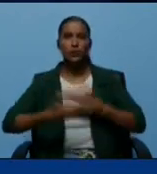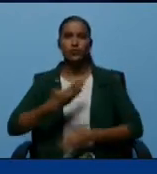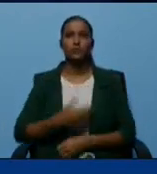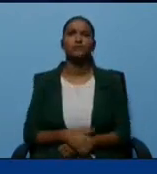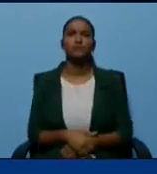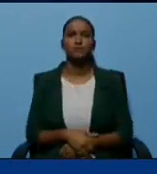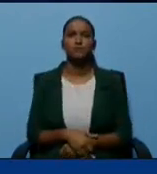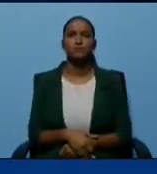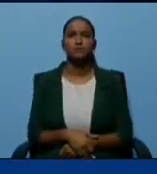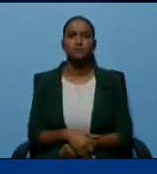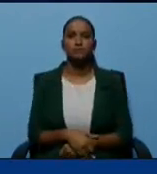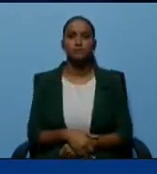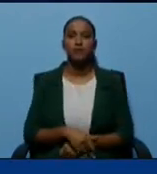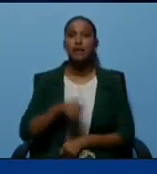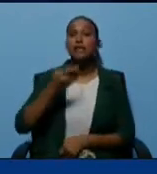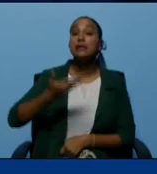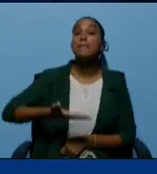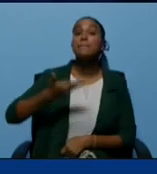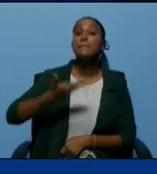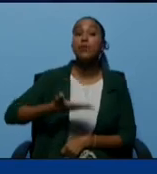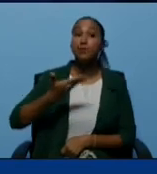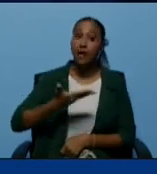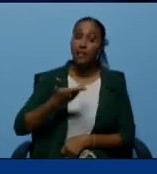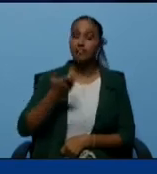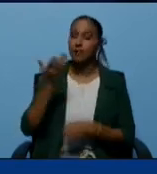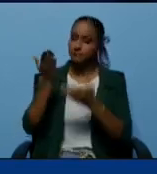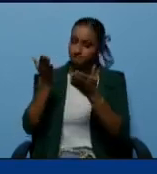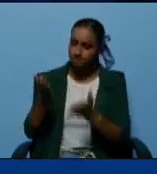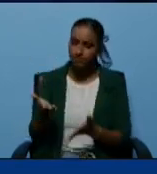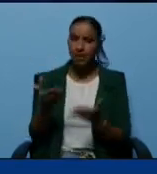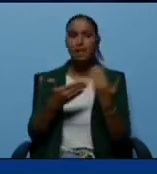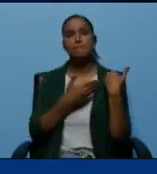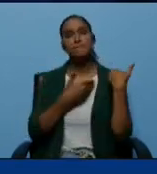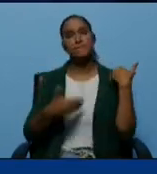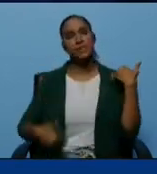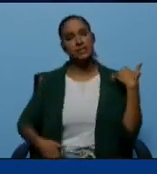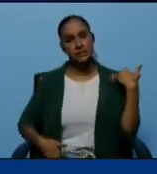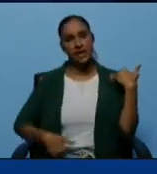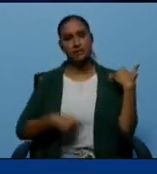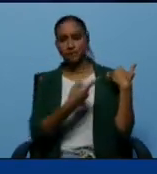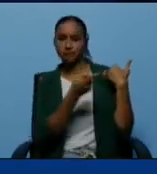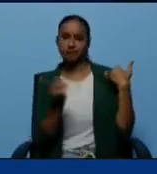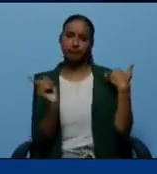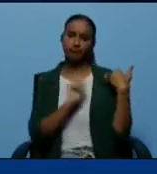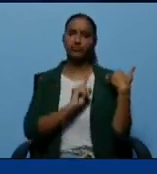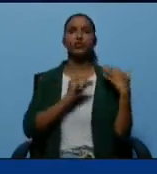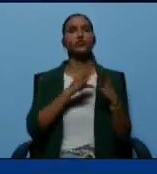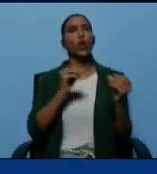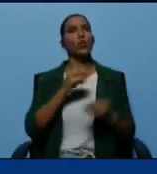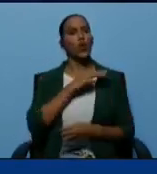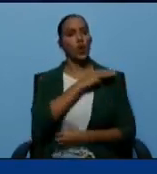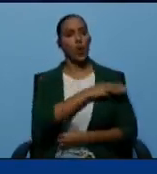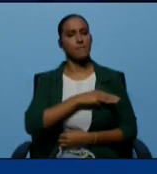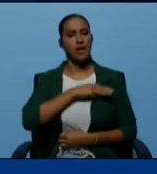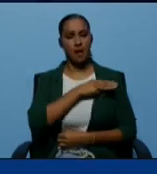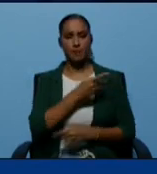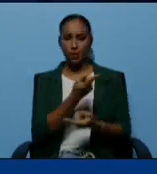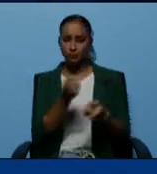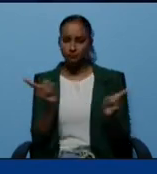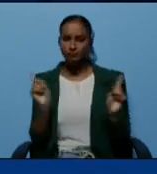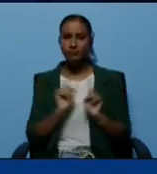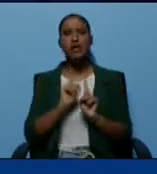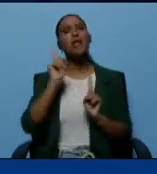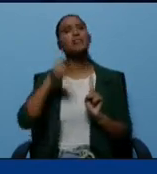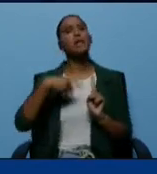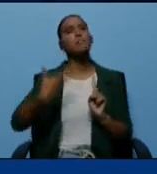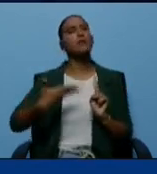Es importante, ciudadano presidente y demás miembros de este cuerpo, que veamos un